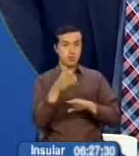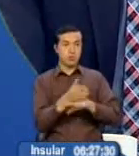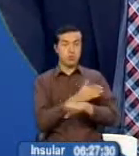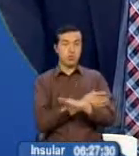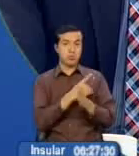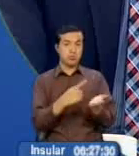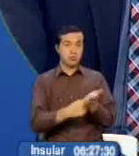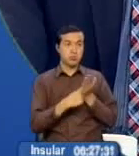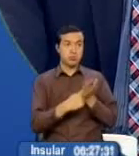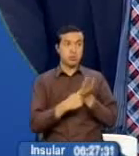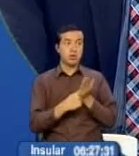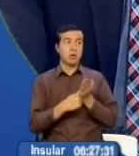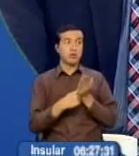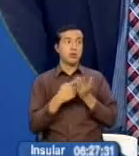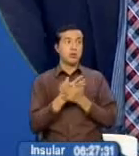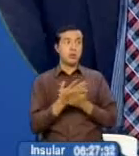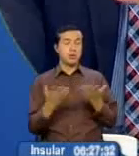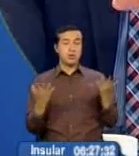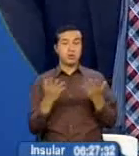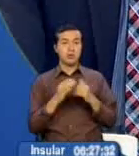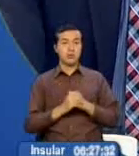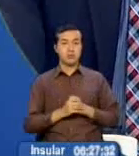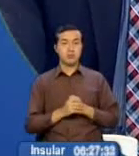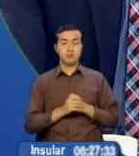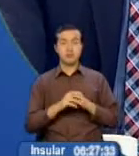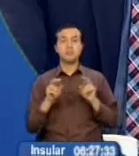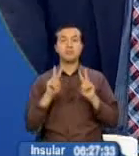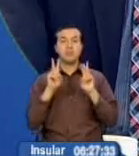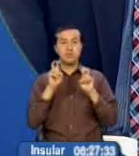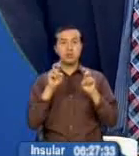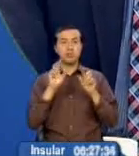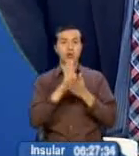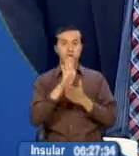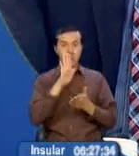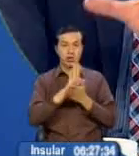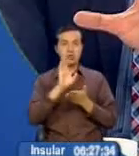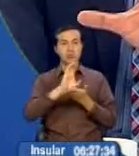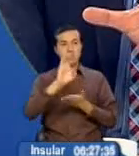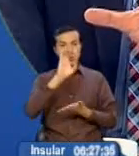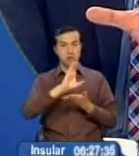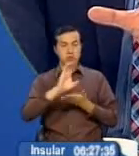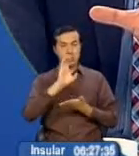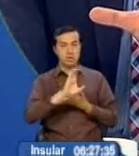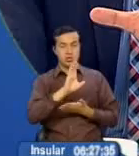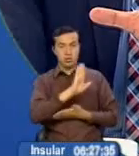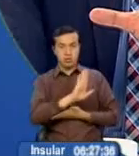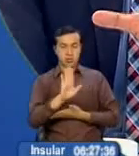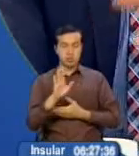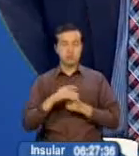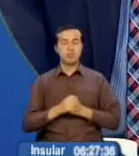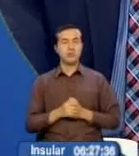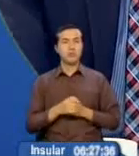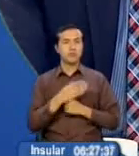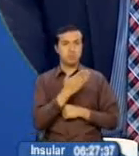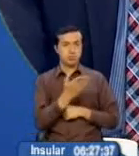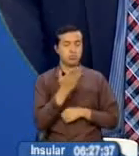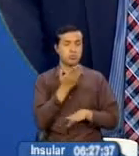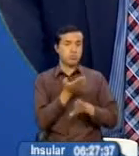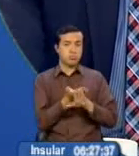gran debate sobre este tema, lo que tiene que ver con los colegios, con las escuelas fundamentalmente. ¿Ustedes